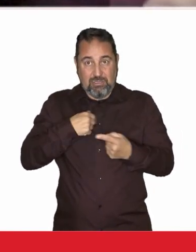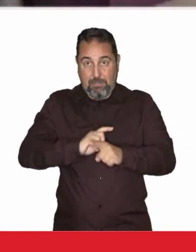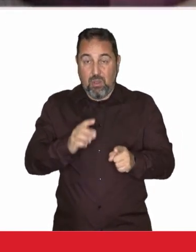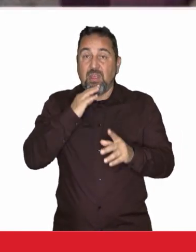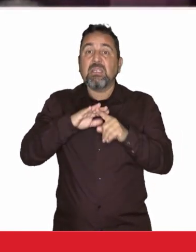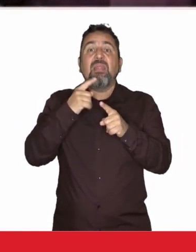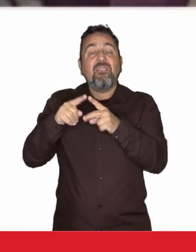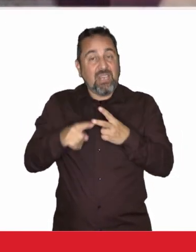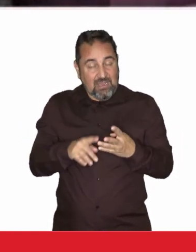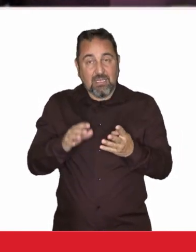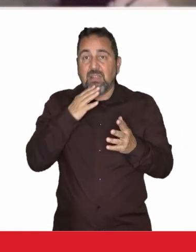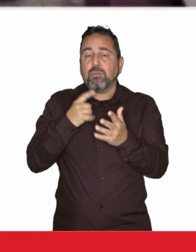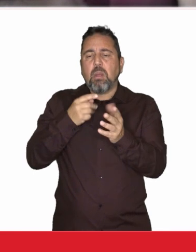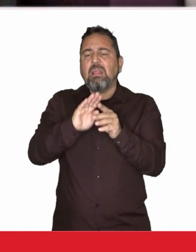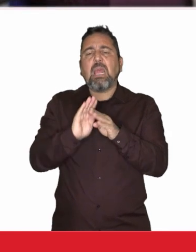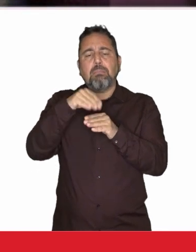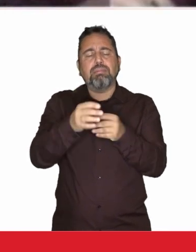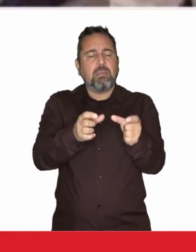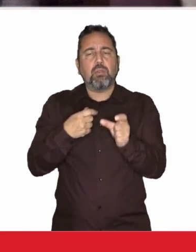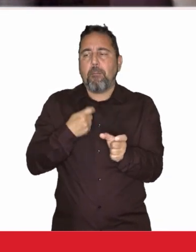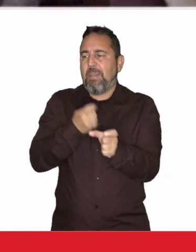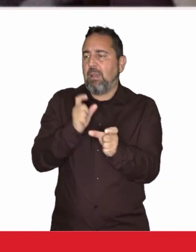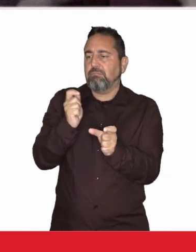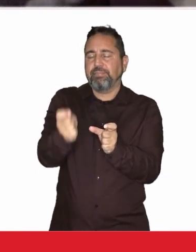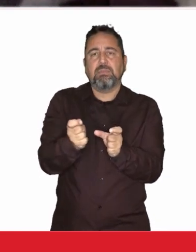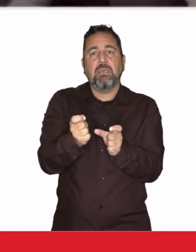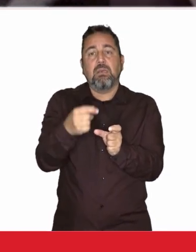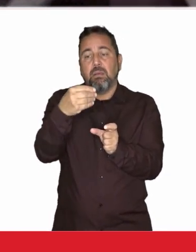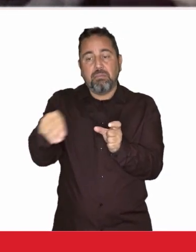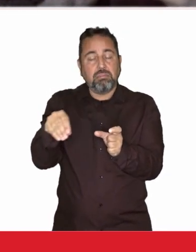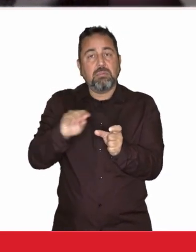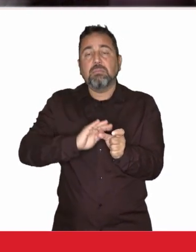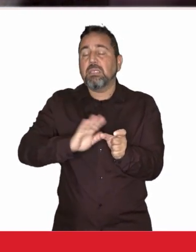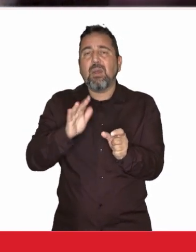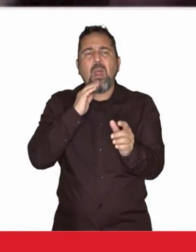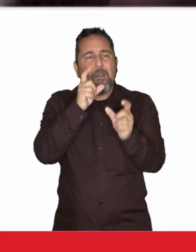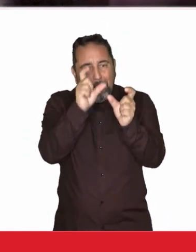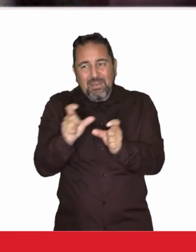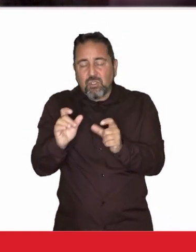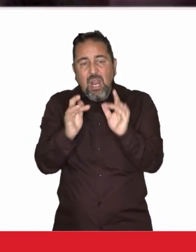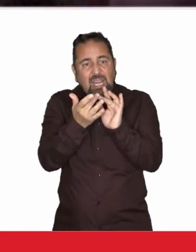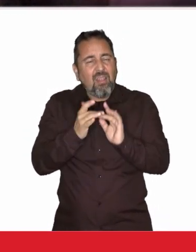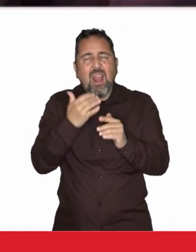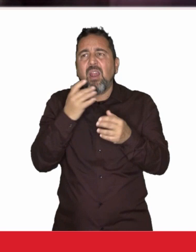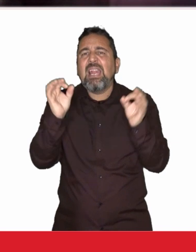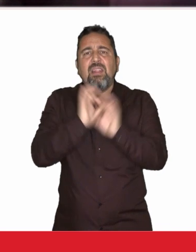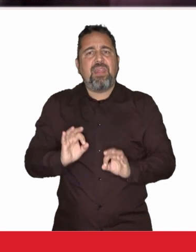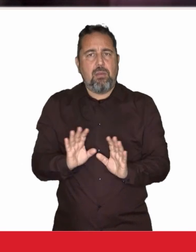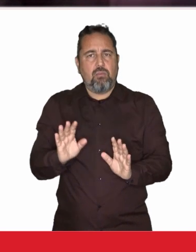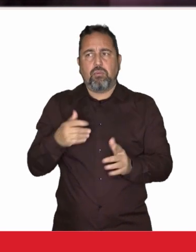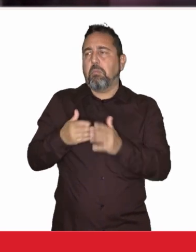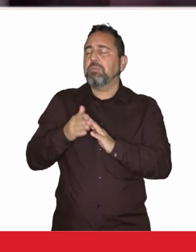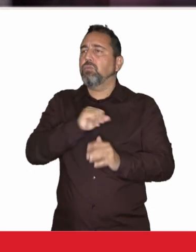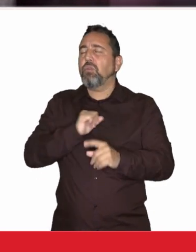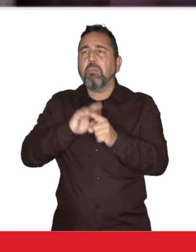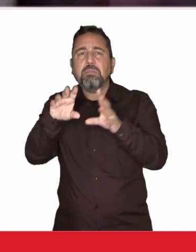directamente vas, lo metes en unas cestitas, te sale el ticket, tú pagas con tu tarjeta y puedes no relacionarte con nadie en toda tu experiencia,